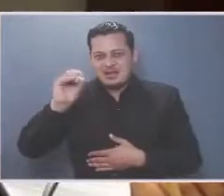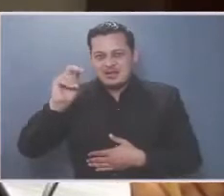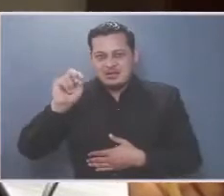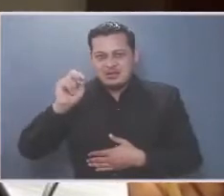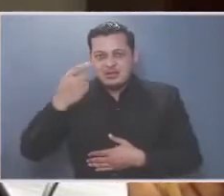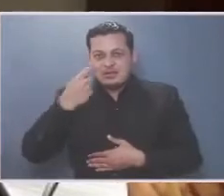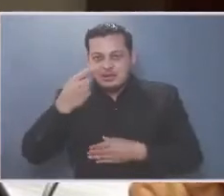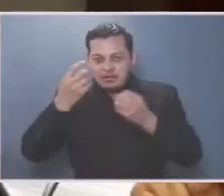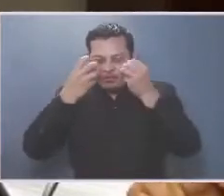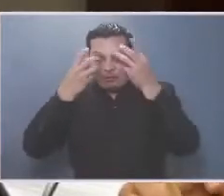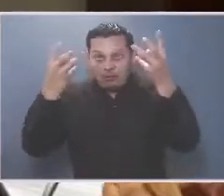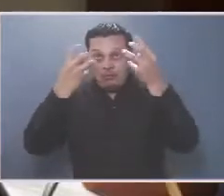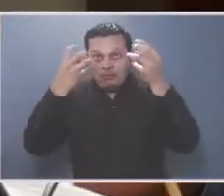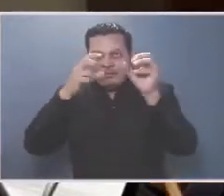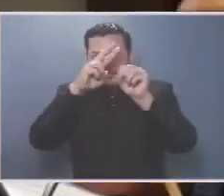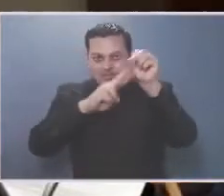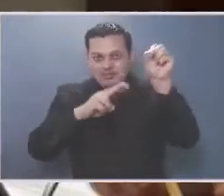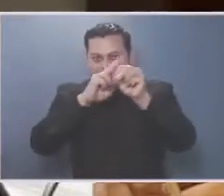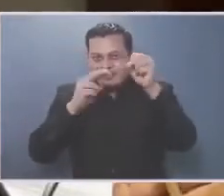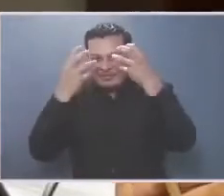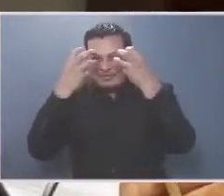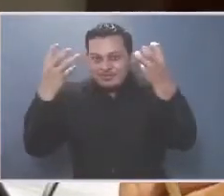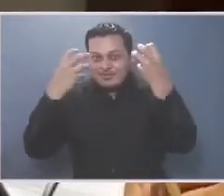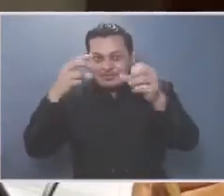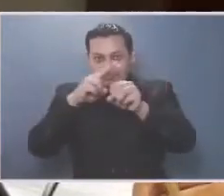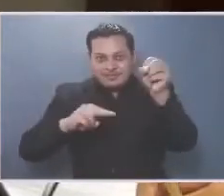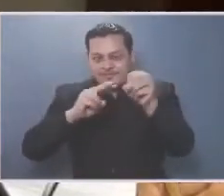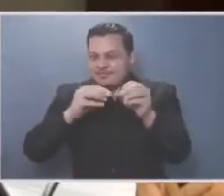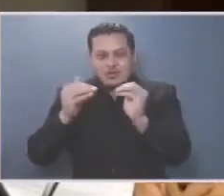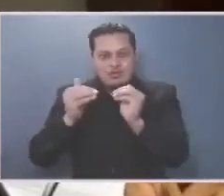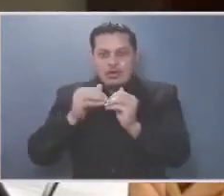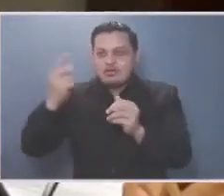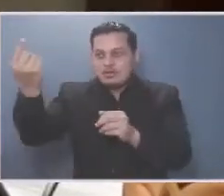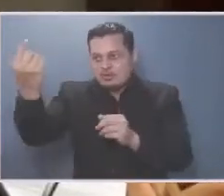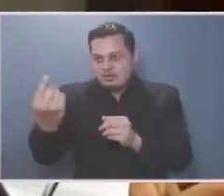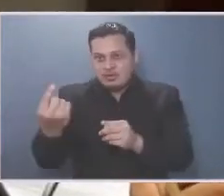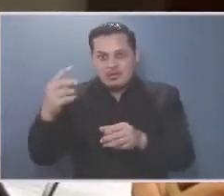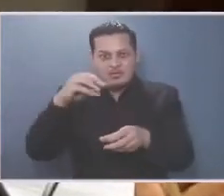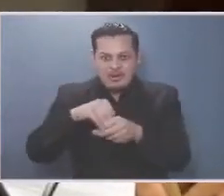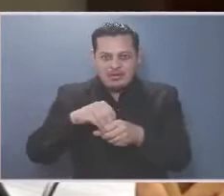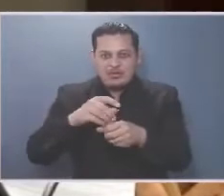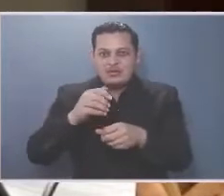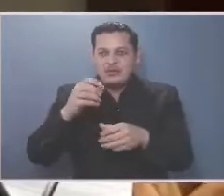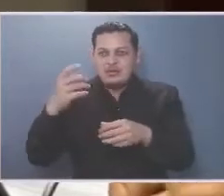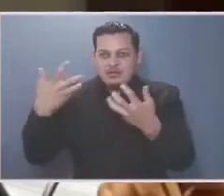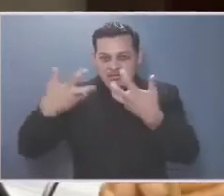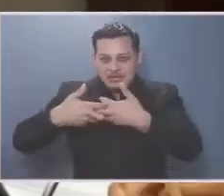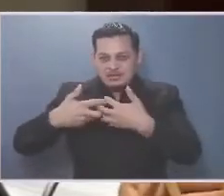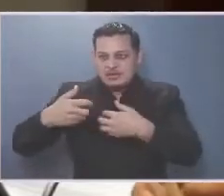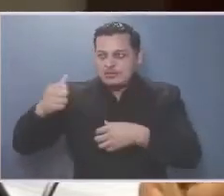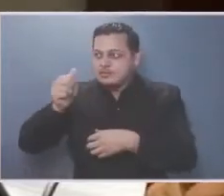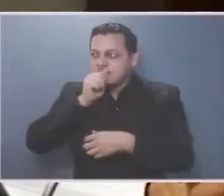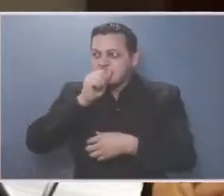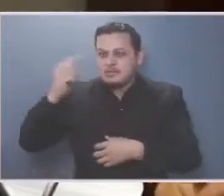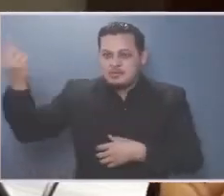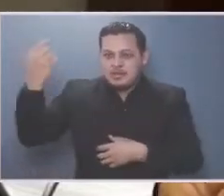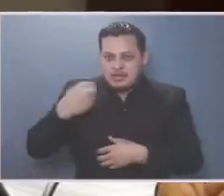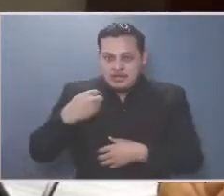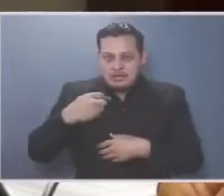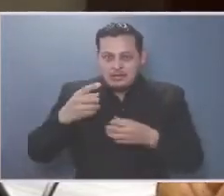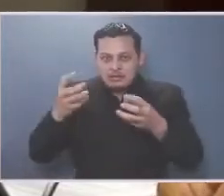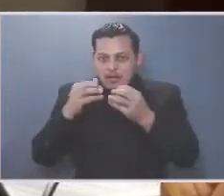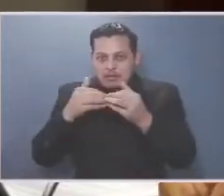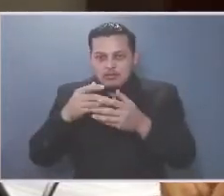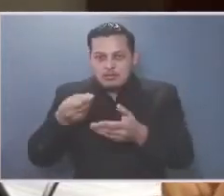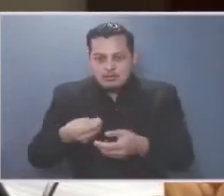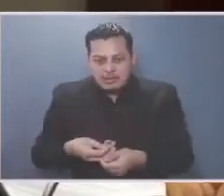los signos de dólar al perrito así se le hacía a los diputados en esta comisión financiera aparte de eso tenía en el negocio